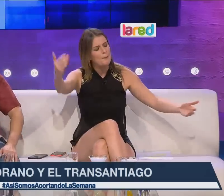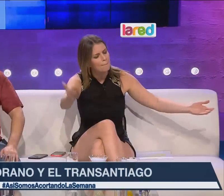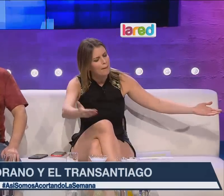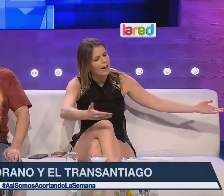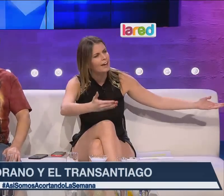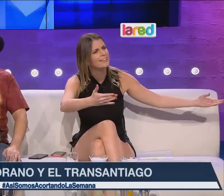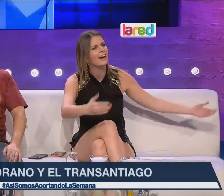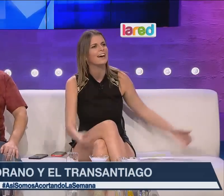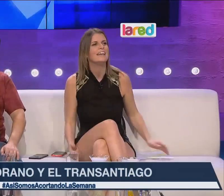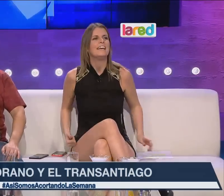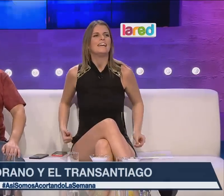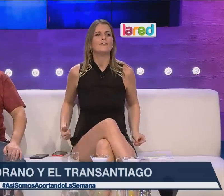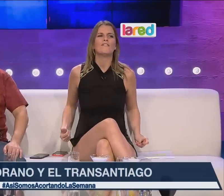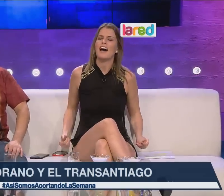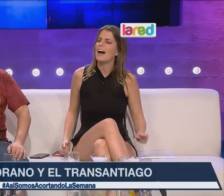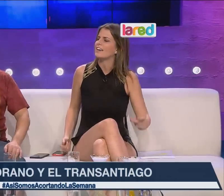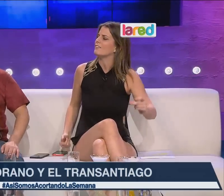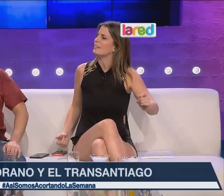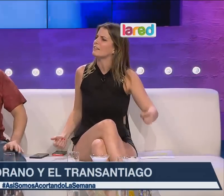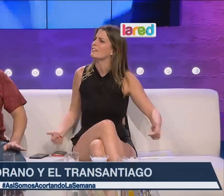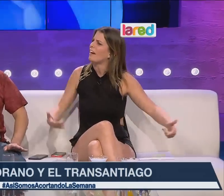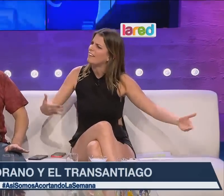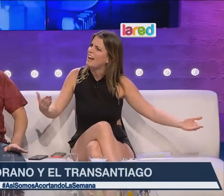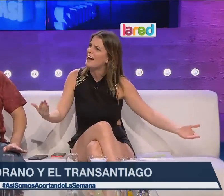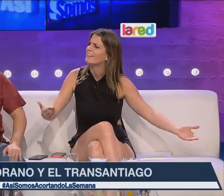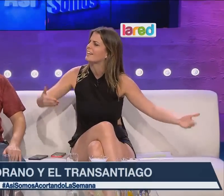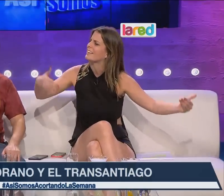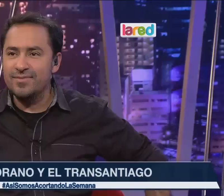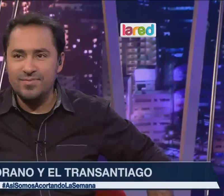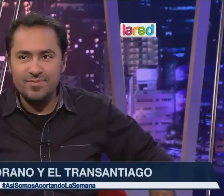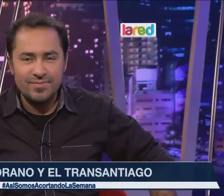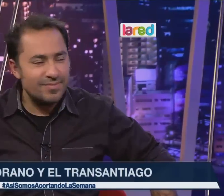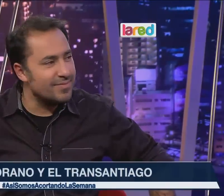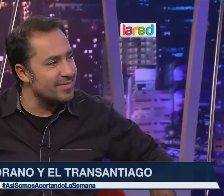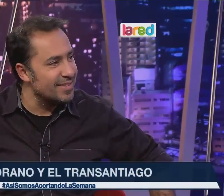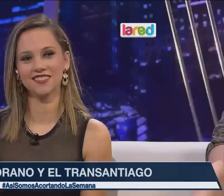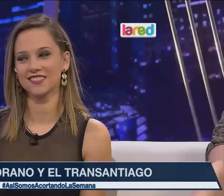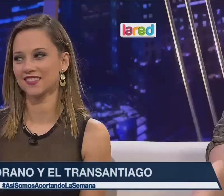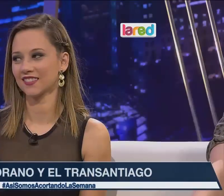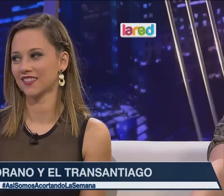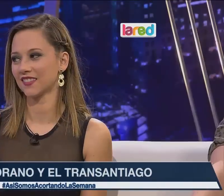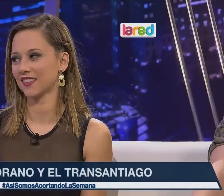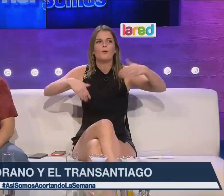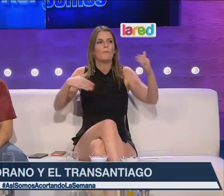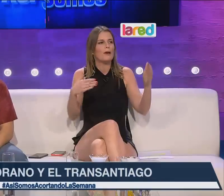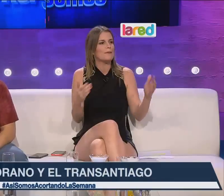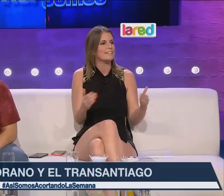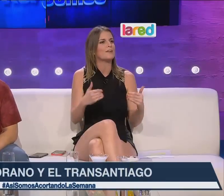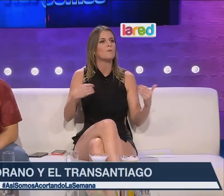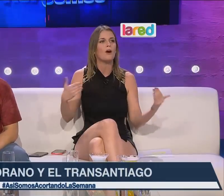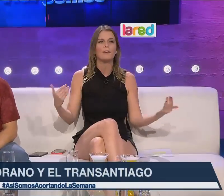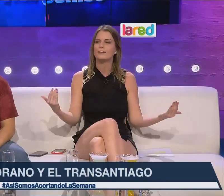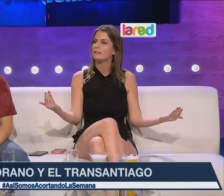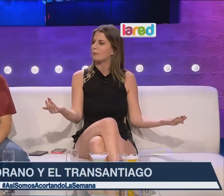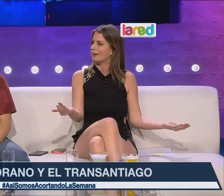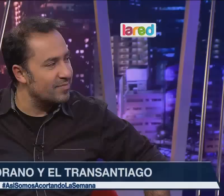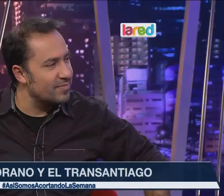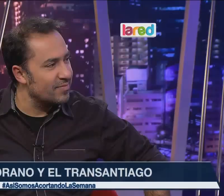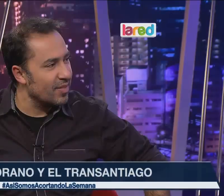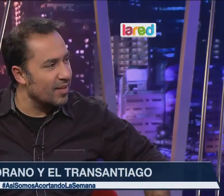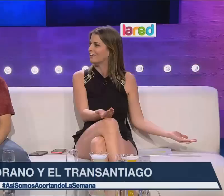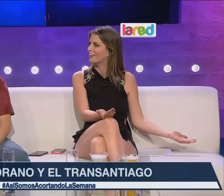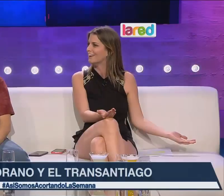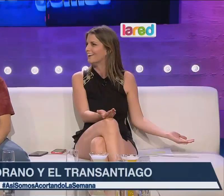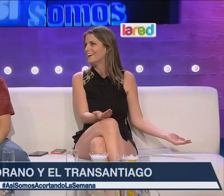que te dice, vaya. No, pase y uno usted. Va y dice, adelante, usted. Que tenga un buen viaje, mientras uno puede pasar cómodamente por